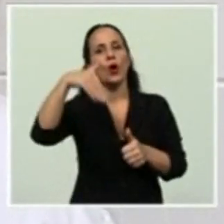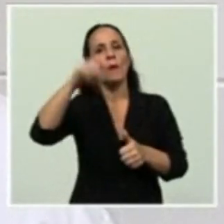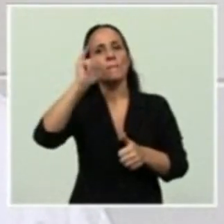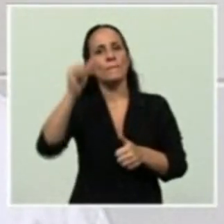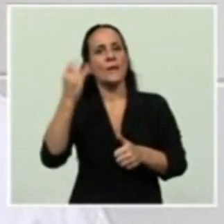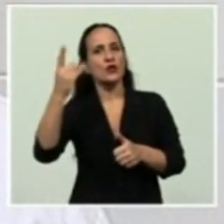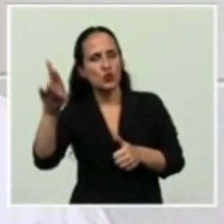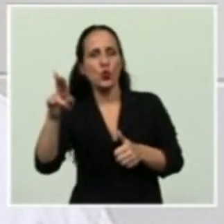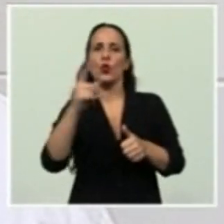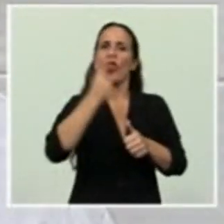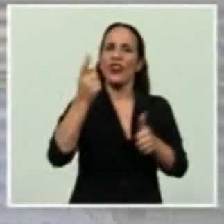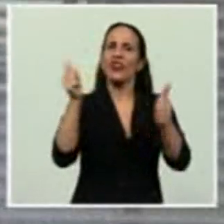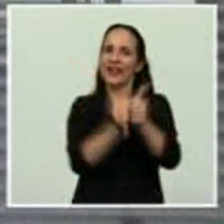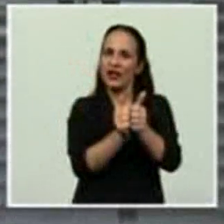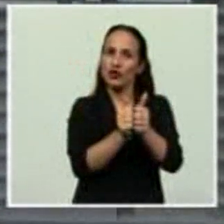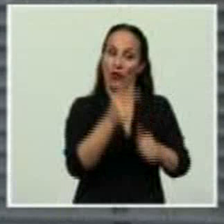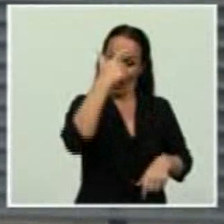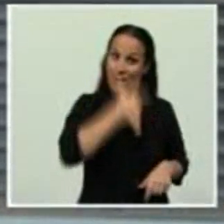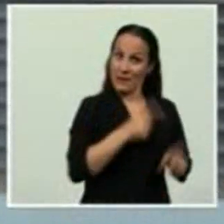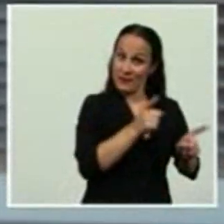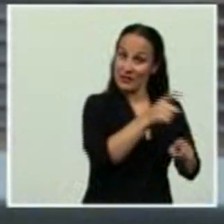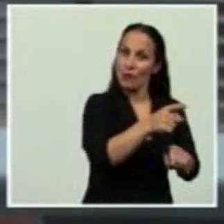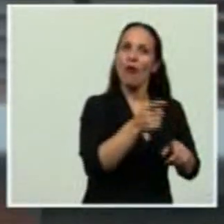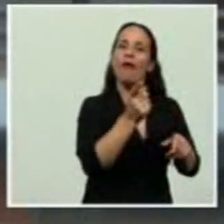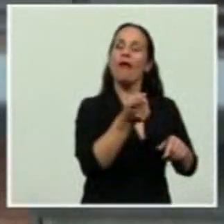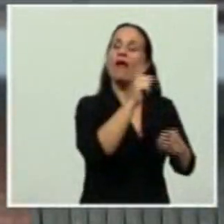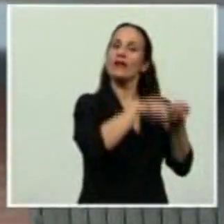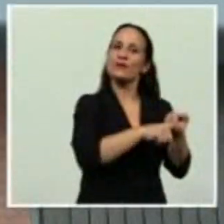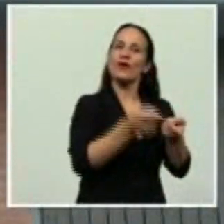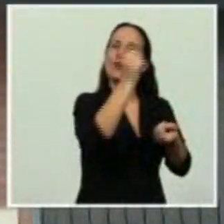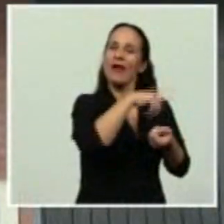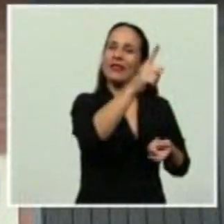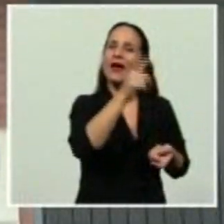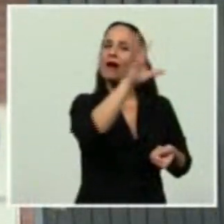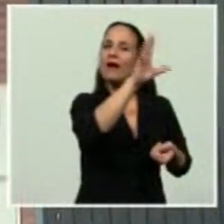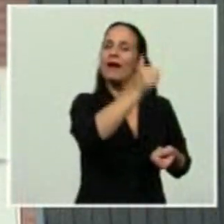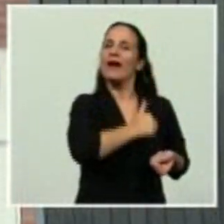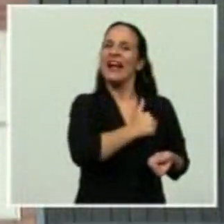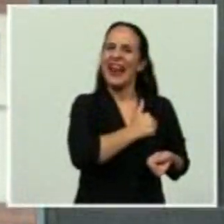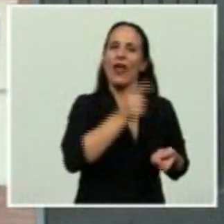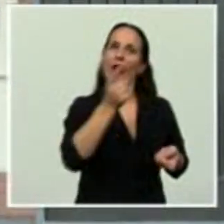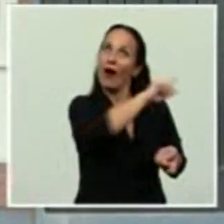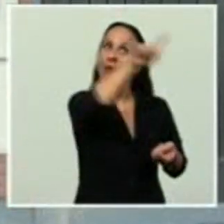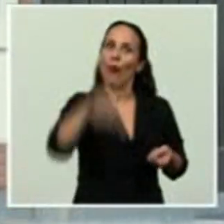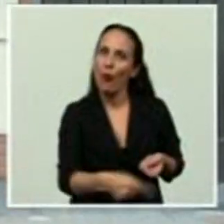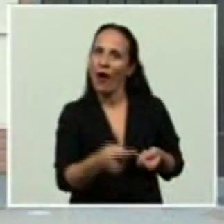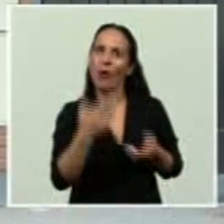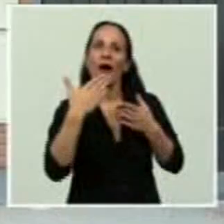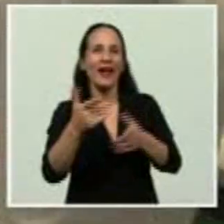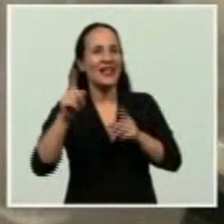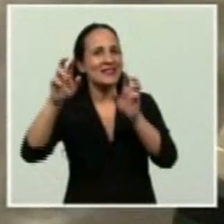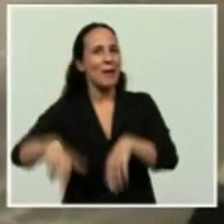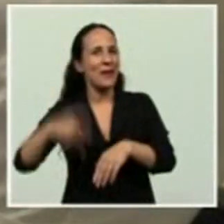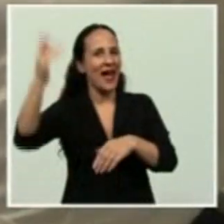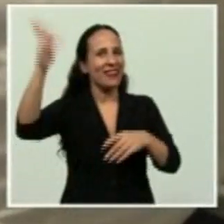directora junto a ella y su marido que volvieron del Canadá en el programa raíces para reintegrarse a la ciencia y la